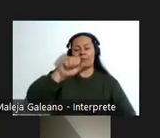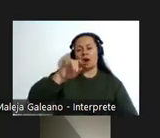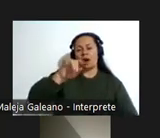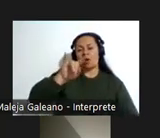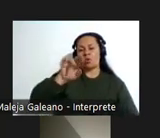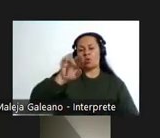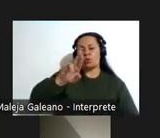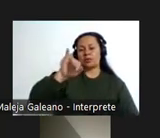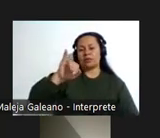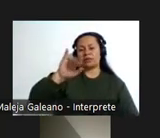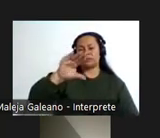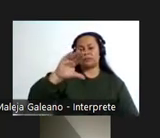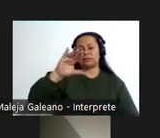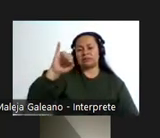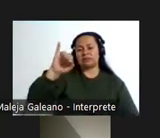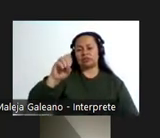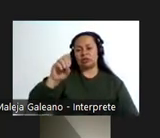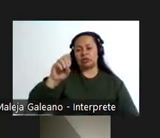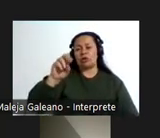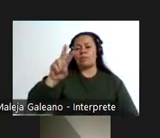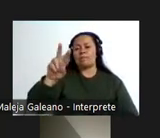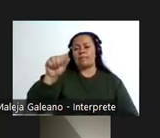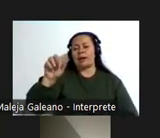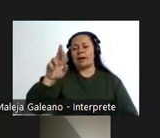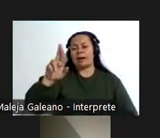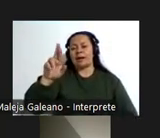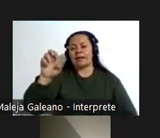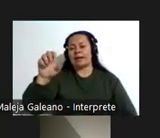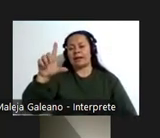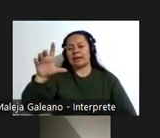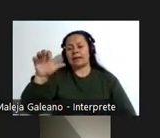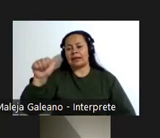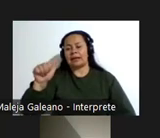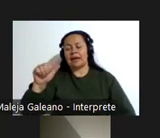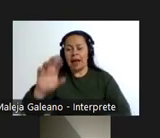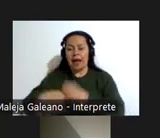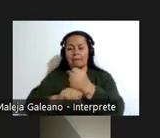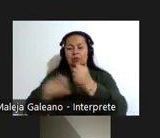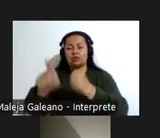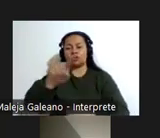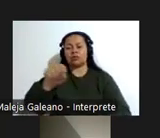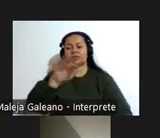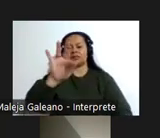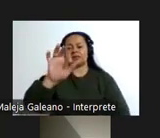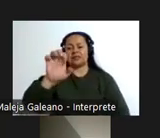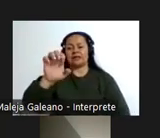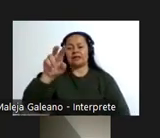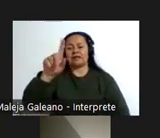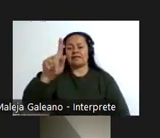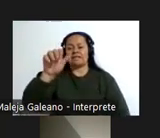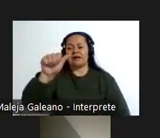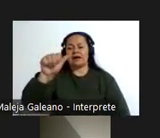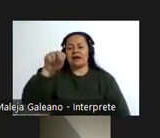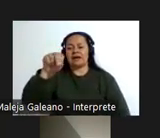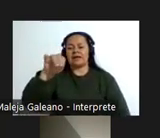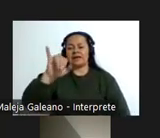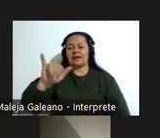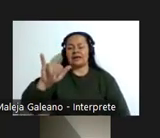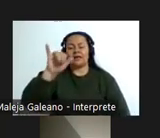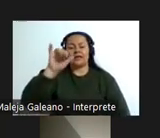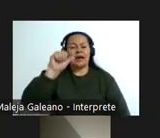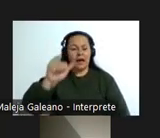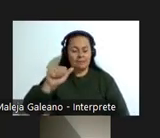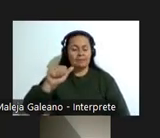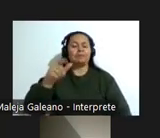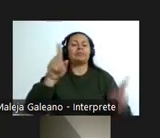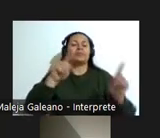con apoyo de Estefanía Jimeno en el marco del proyecto de investigación que hice de la maestría, que se denominaba Cáncer, relatos del